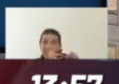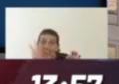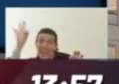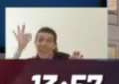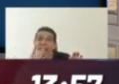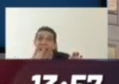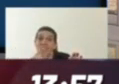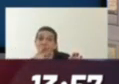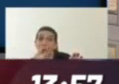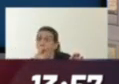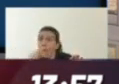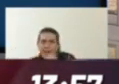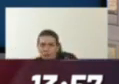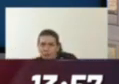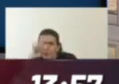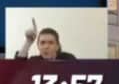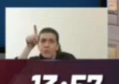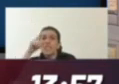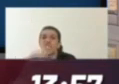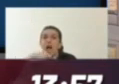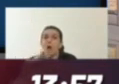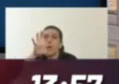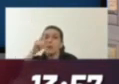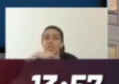llega a ver, que es la más alta, es el Chaco.